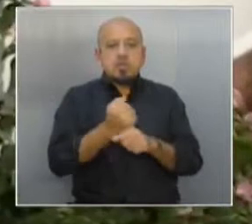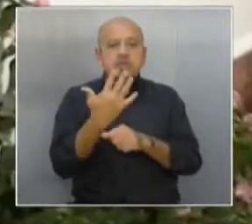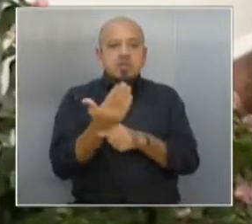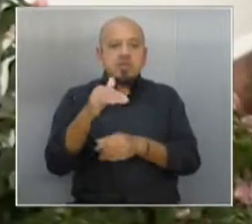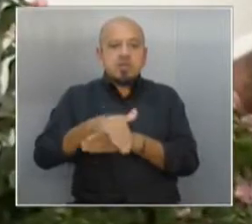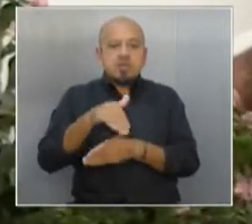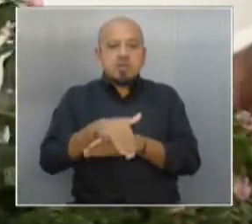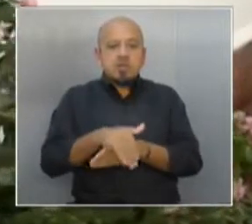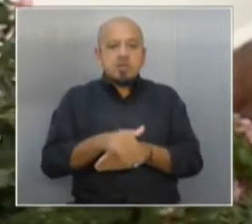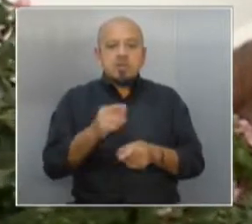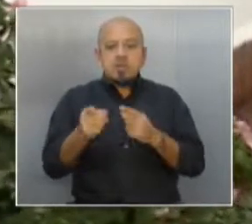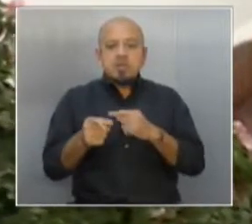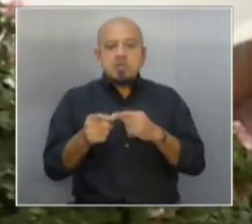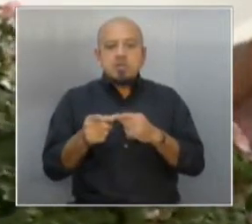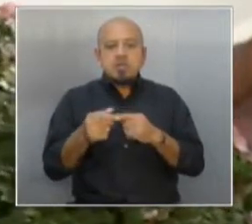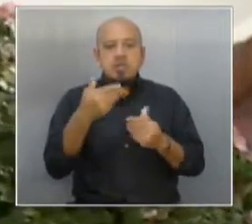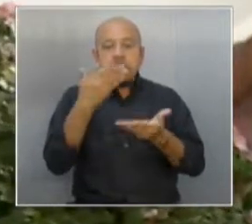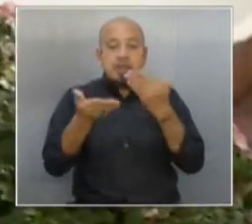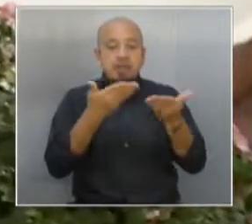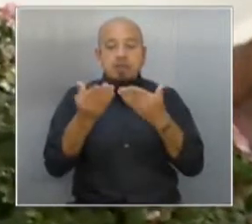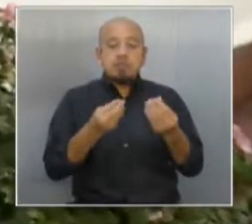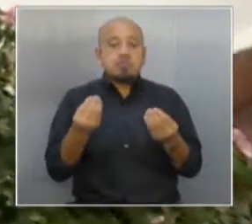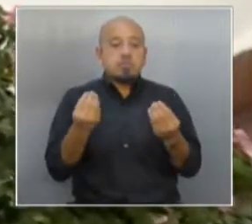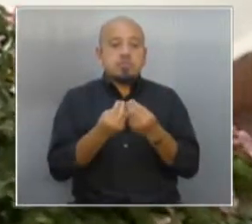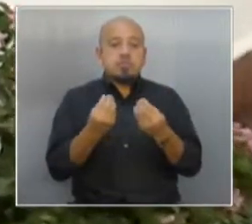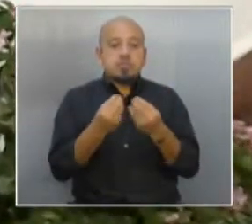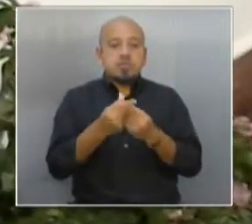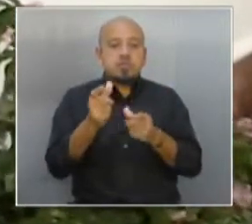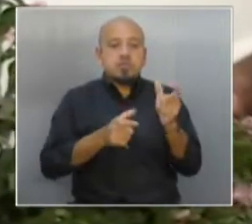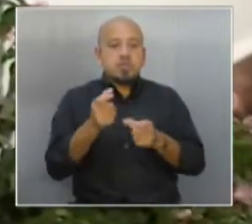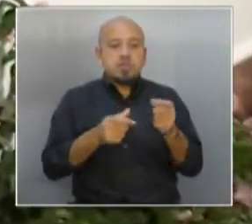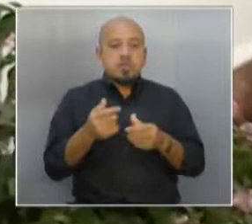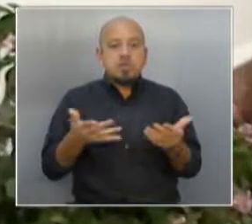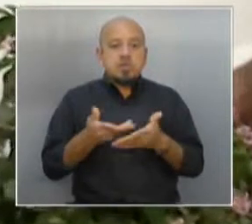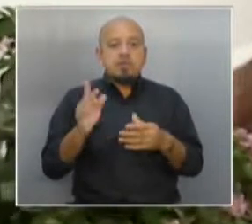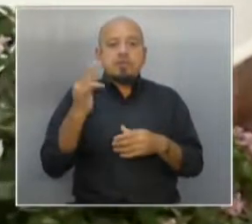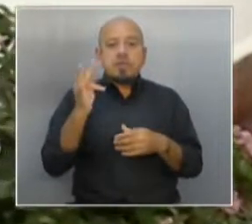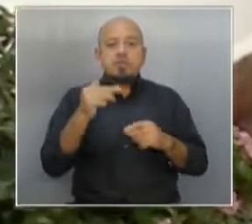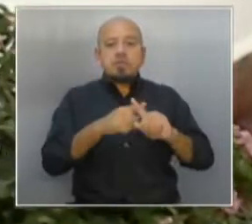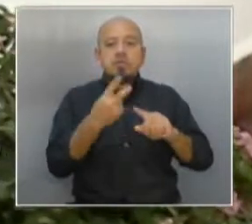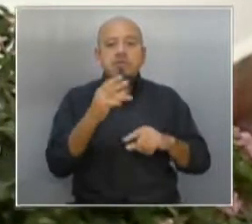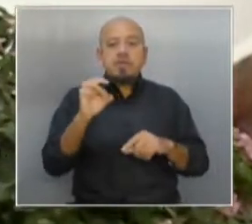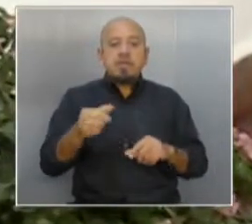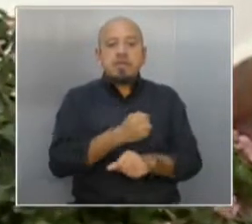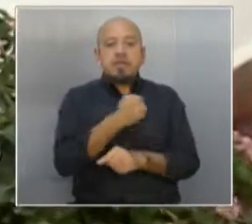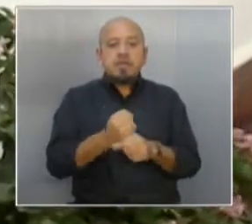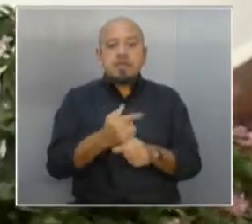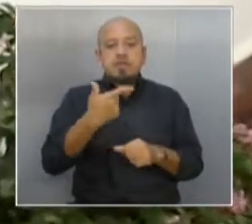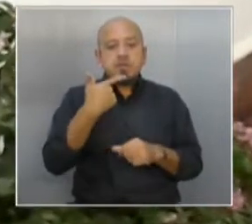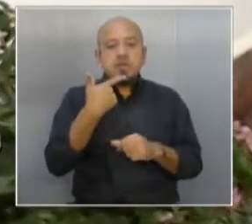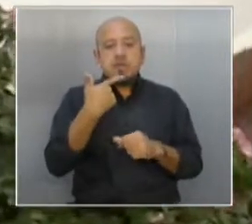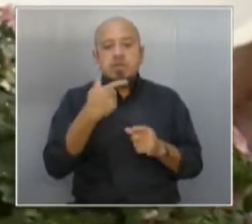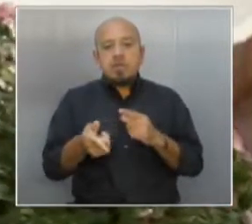En carnaval, de hecho, vino muchísima gente. En este momento, bueno, Feminismos en el Siglo XX va a estar hasta el mes de septiembre para incluirla, como te